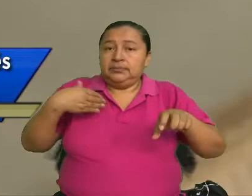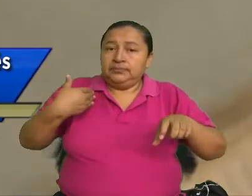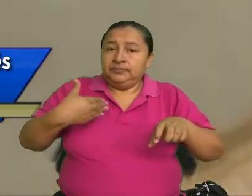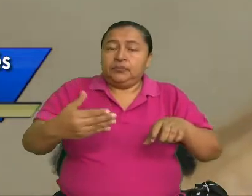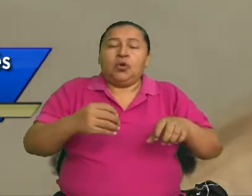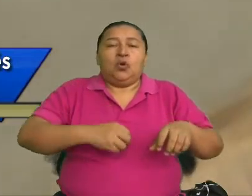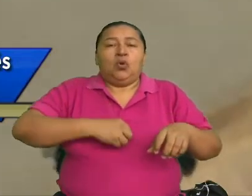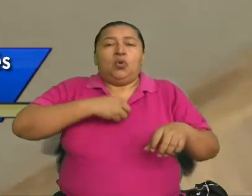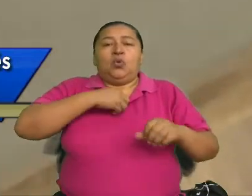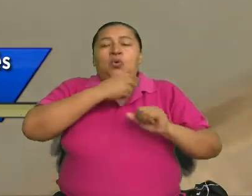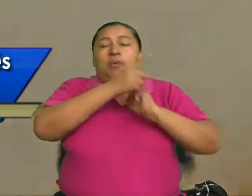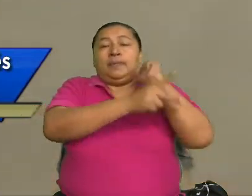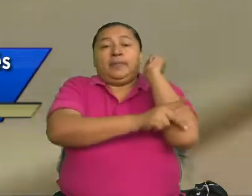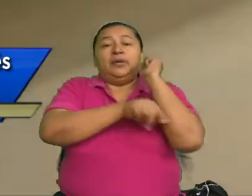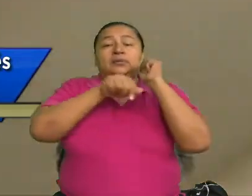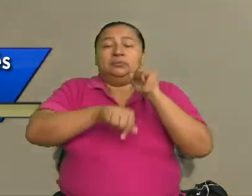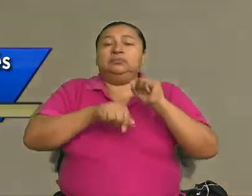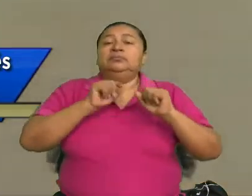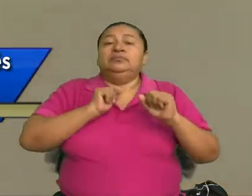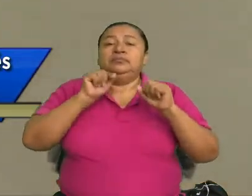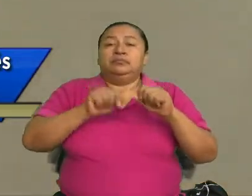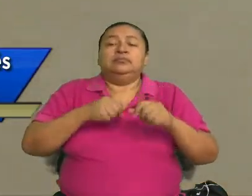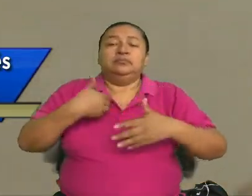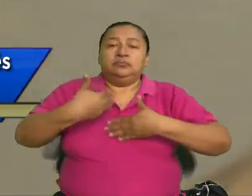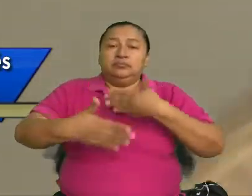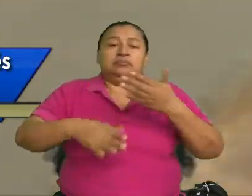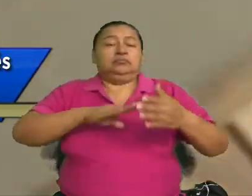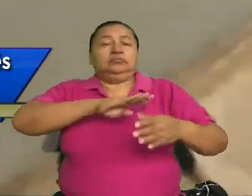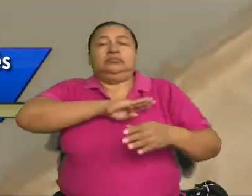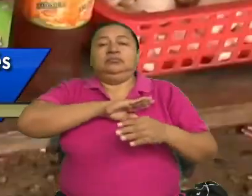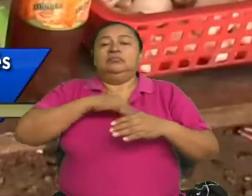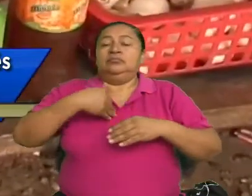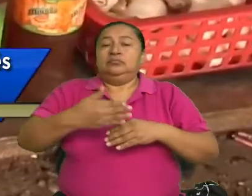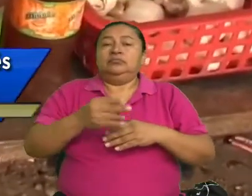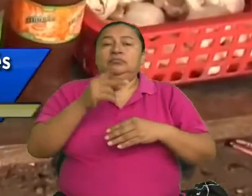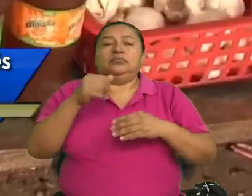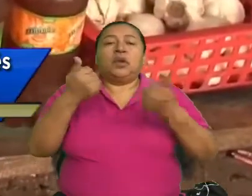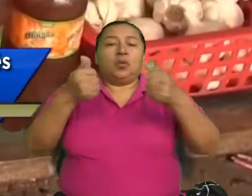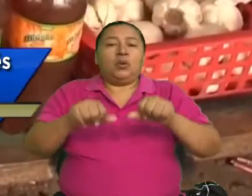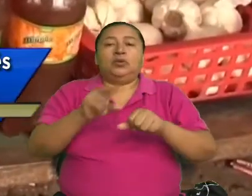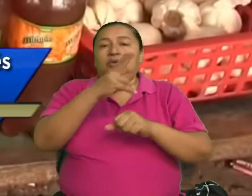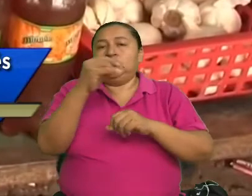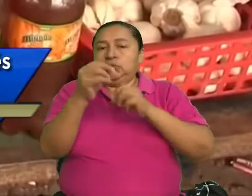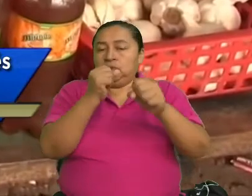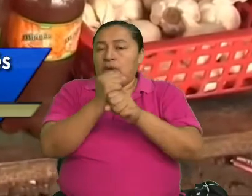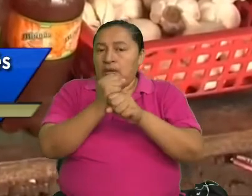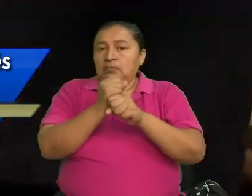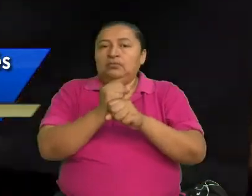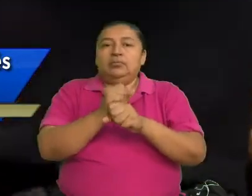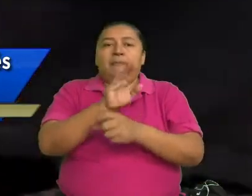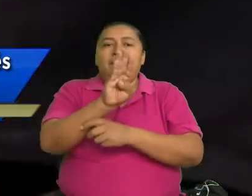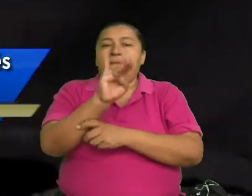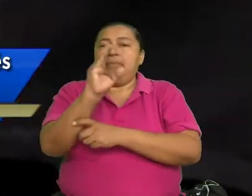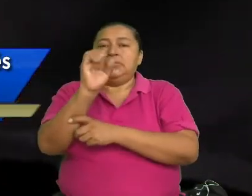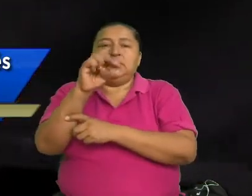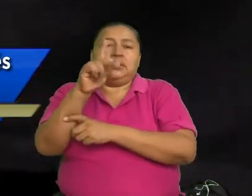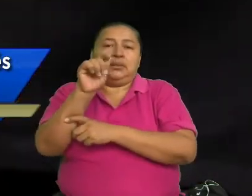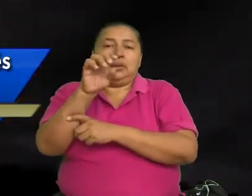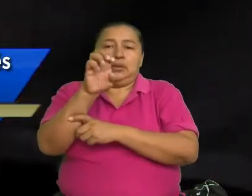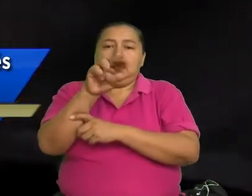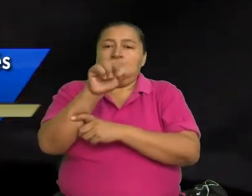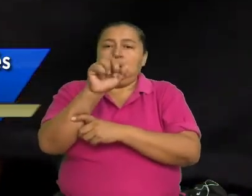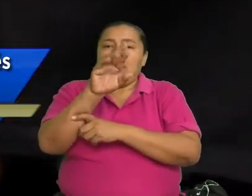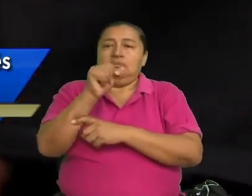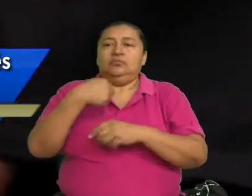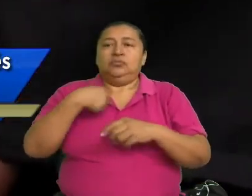Patrio, plan único que tenemos para la celebración del dentro del marco del Bicentenario. Yo estoy